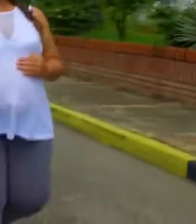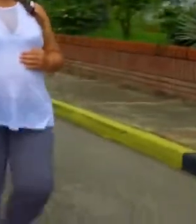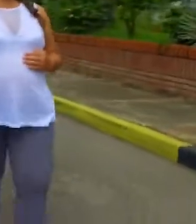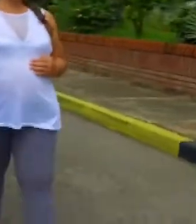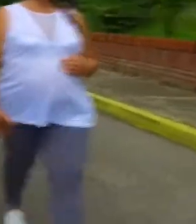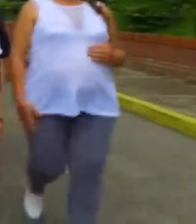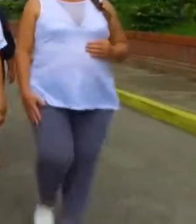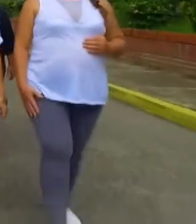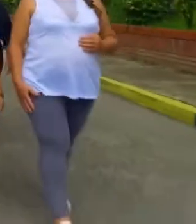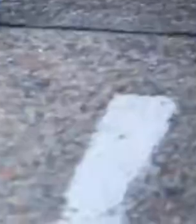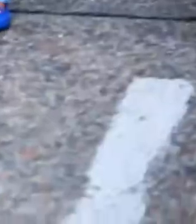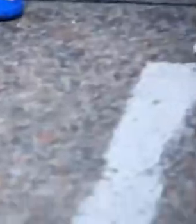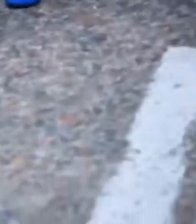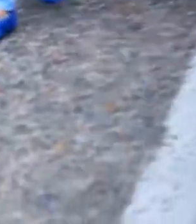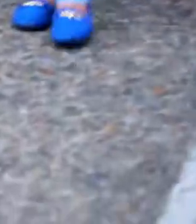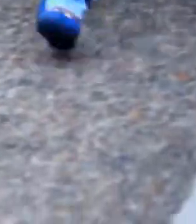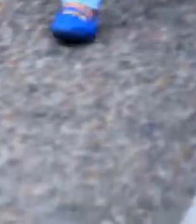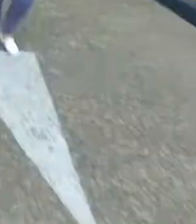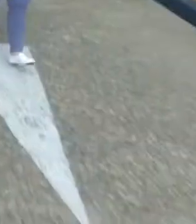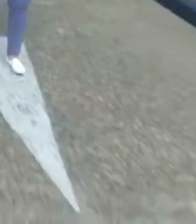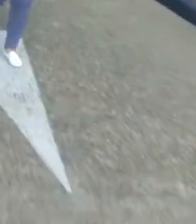Quiero un mejor porvenir.